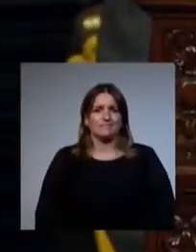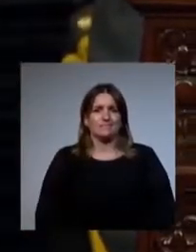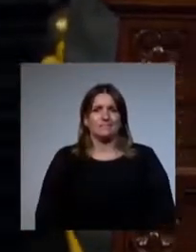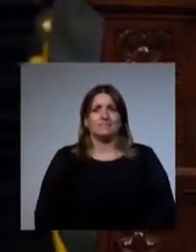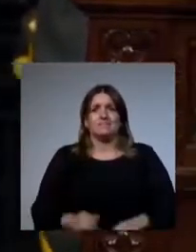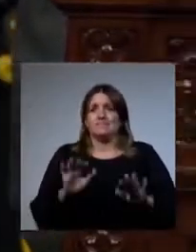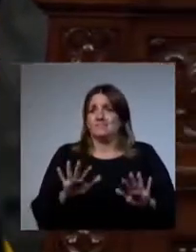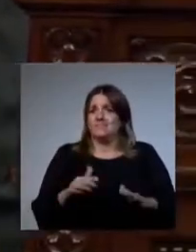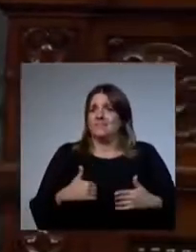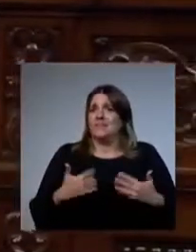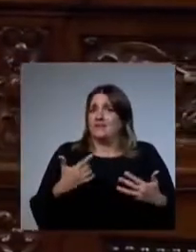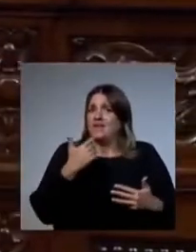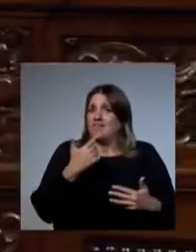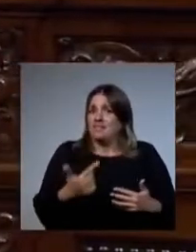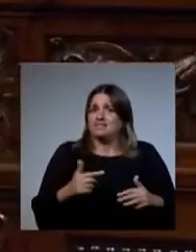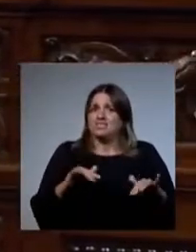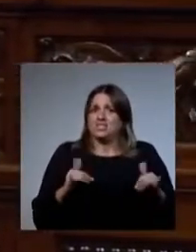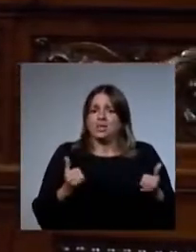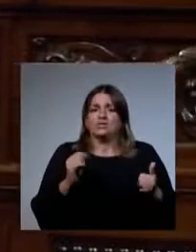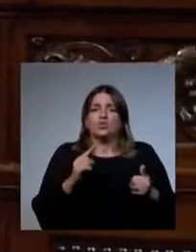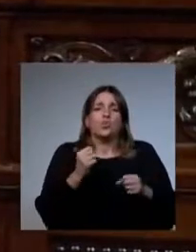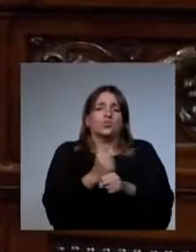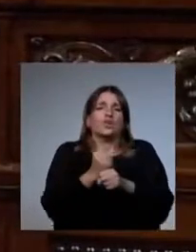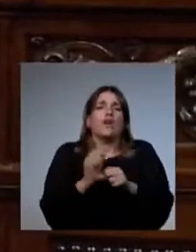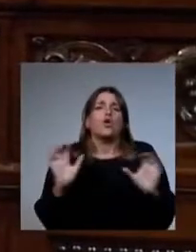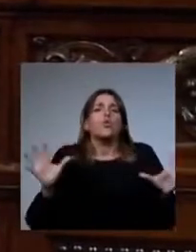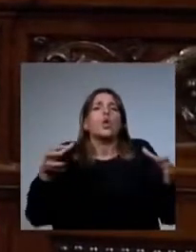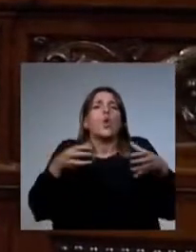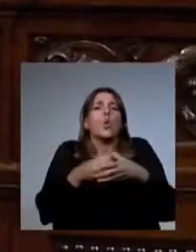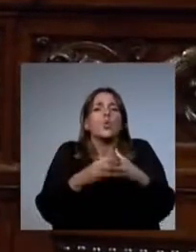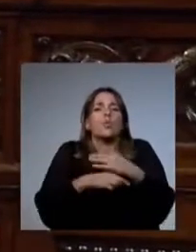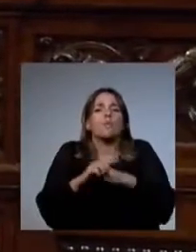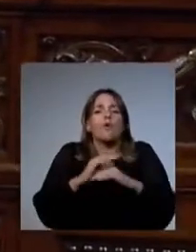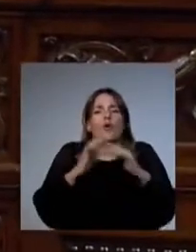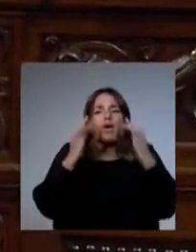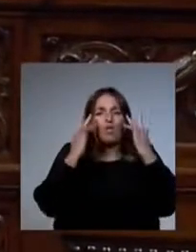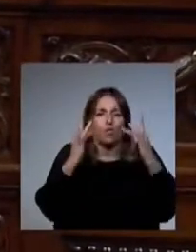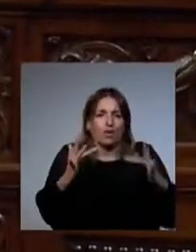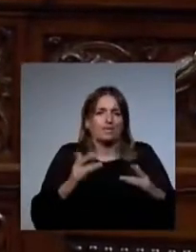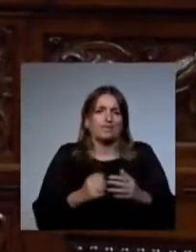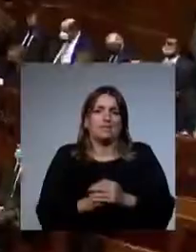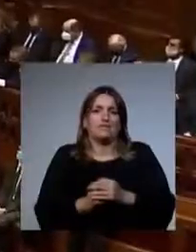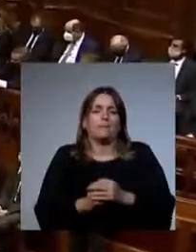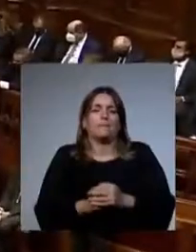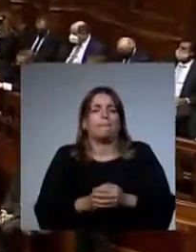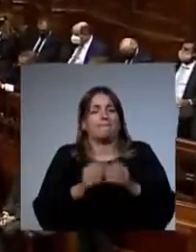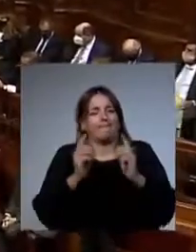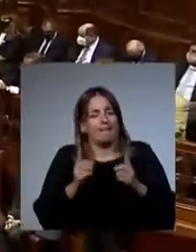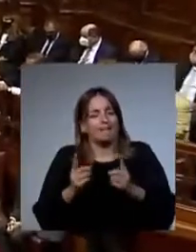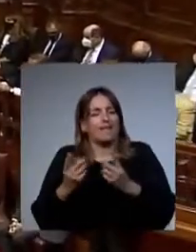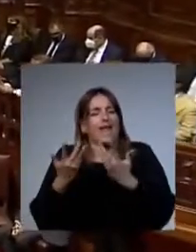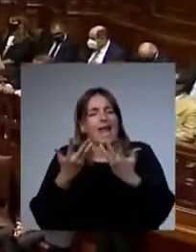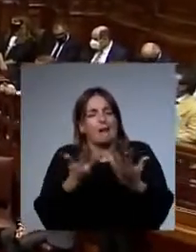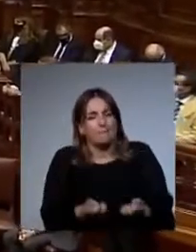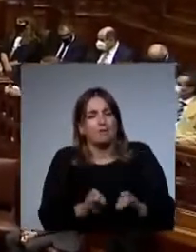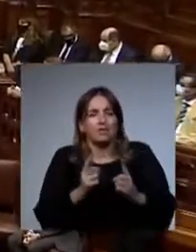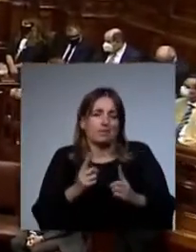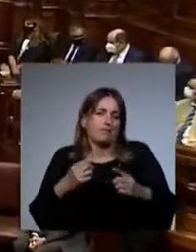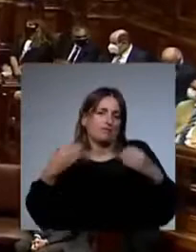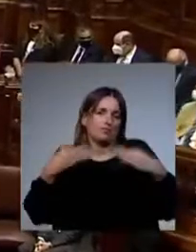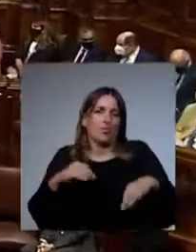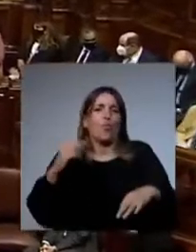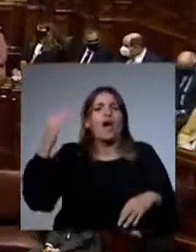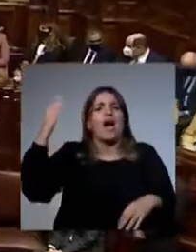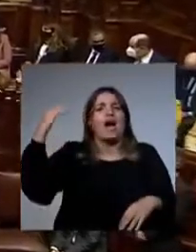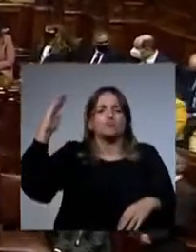Y aquí hay que destacar una vez más el trabajo de la comunidad educativa y el acierto, además del respaldo, a las